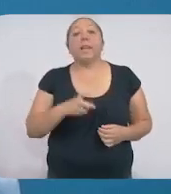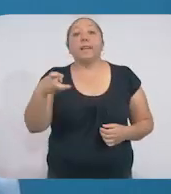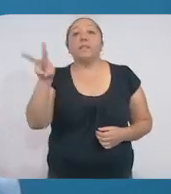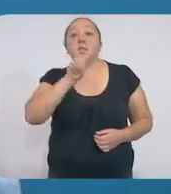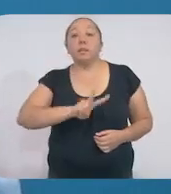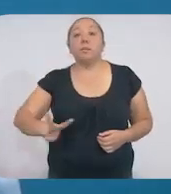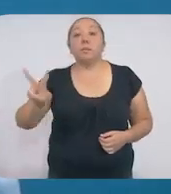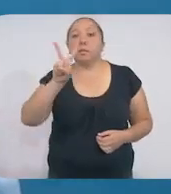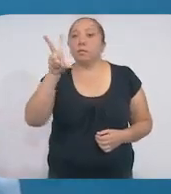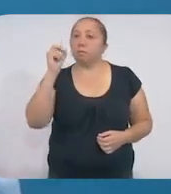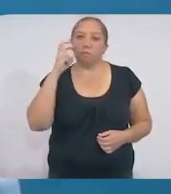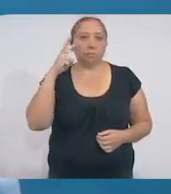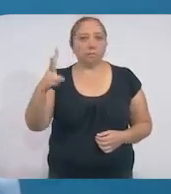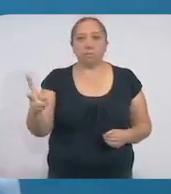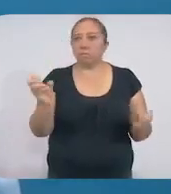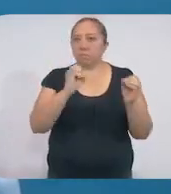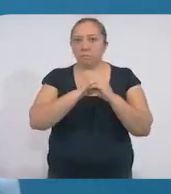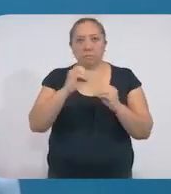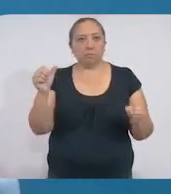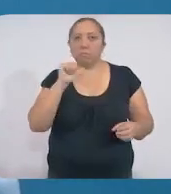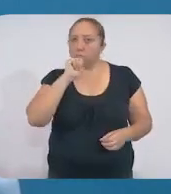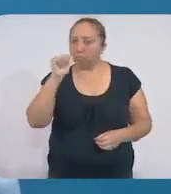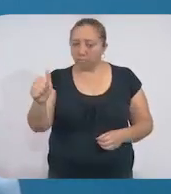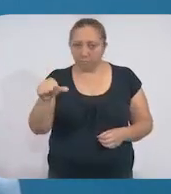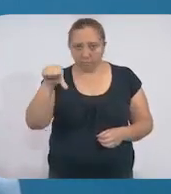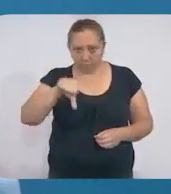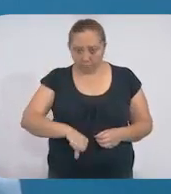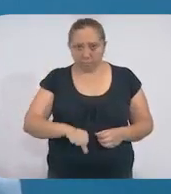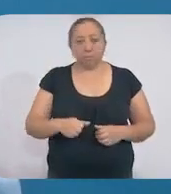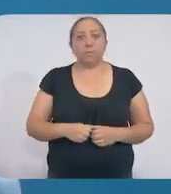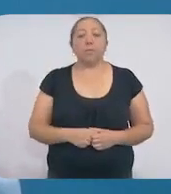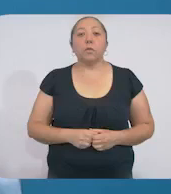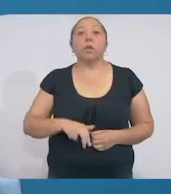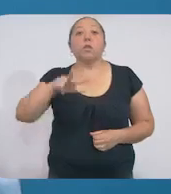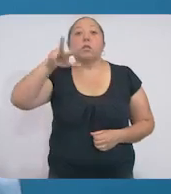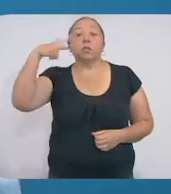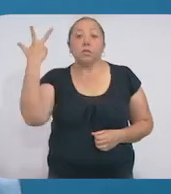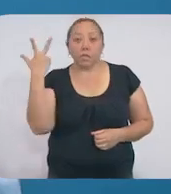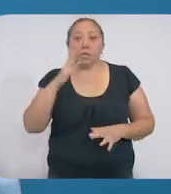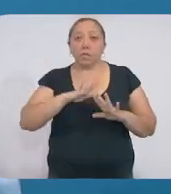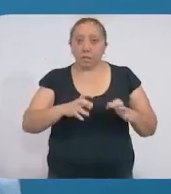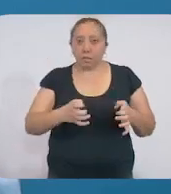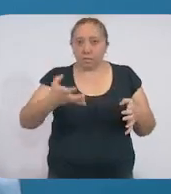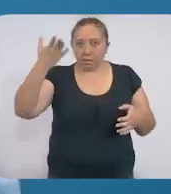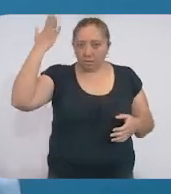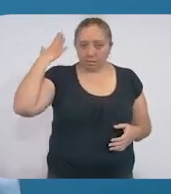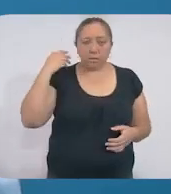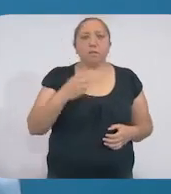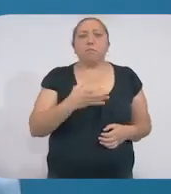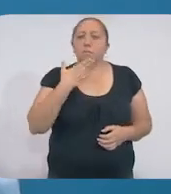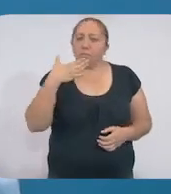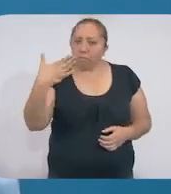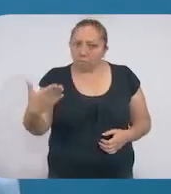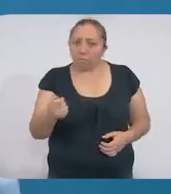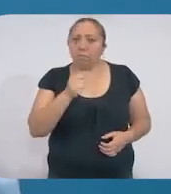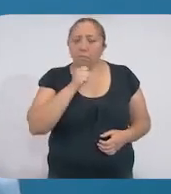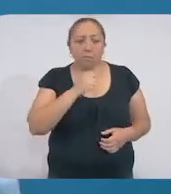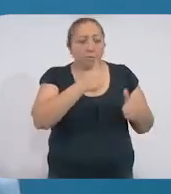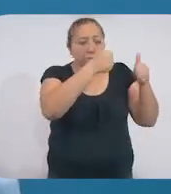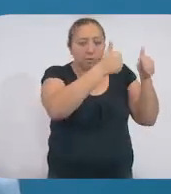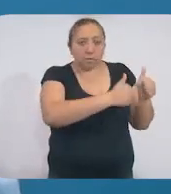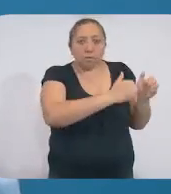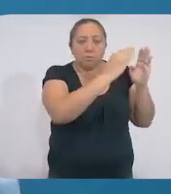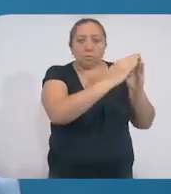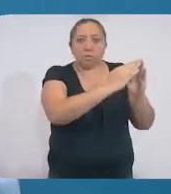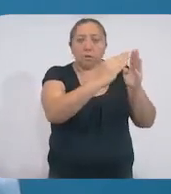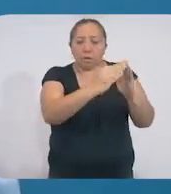Este viernes no se detectó caso positivo alguno. Los 13 casos confirmados están estables, aislados en